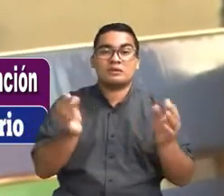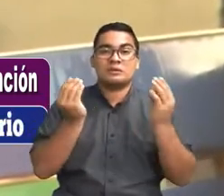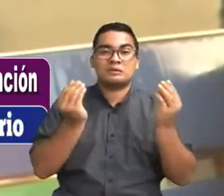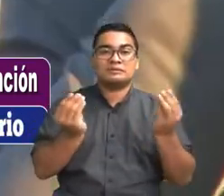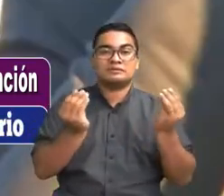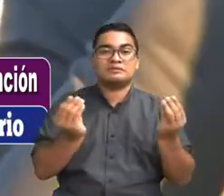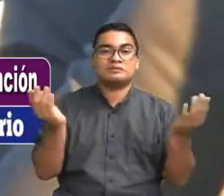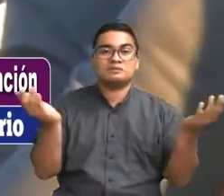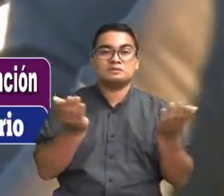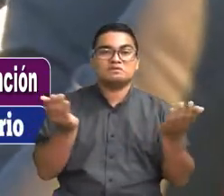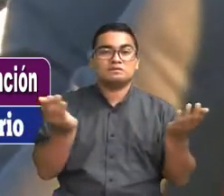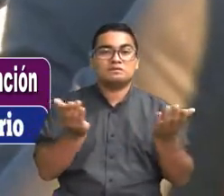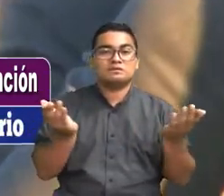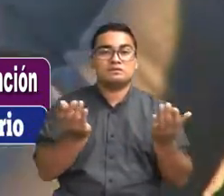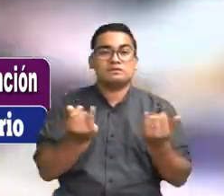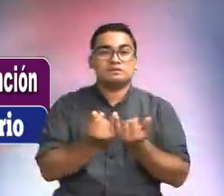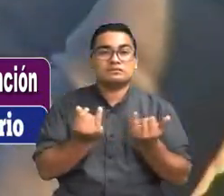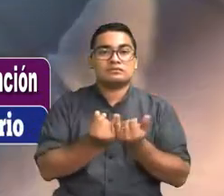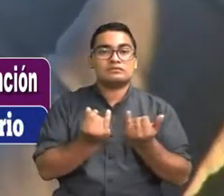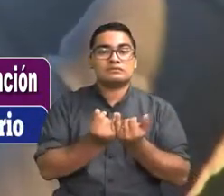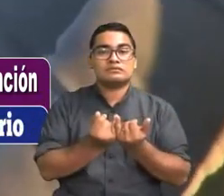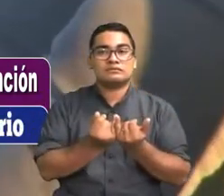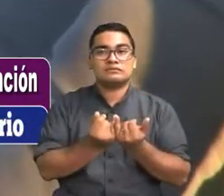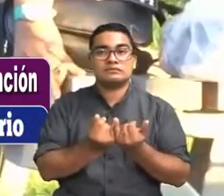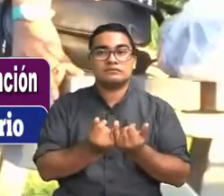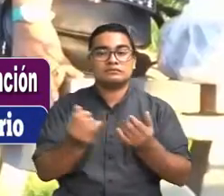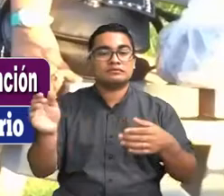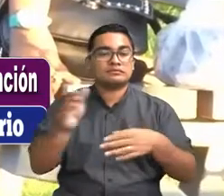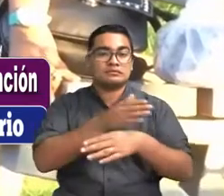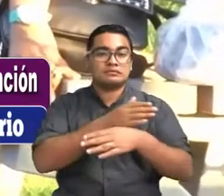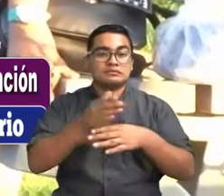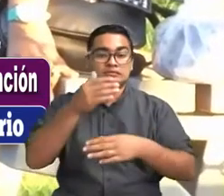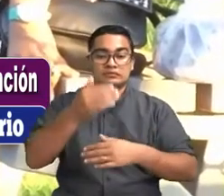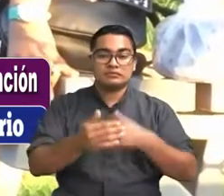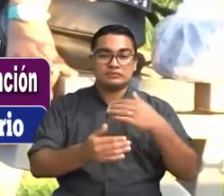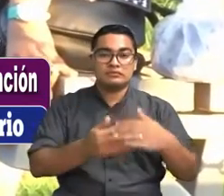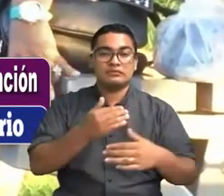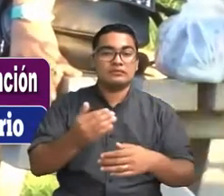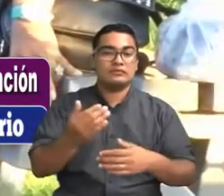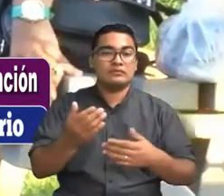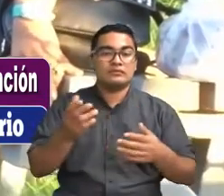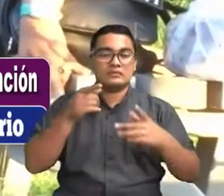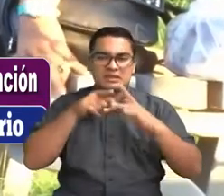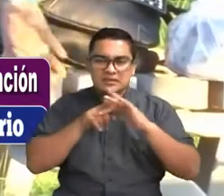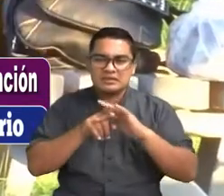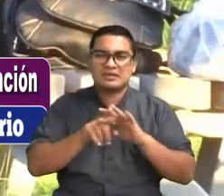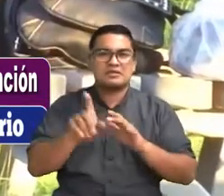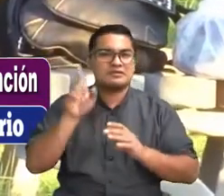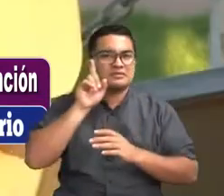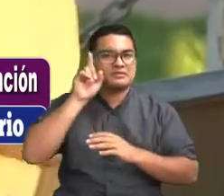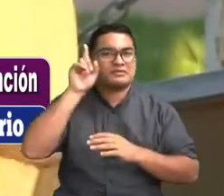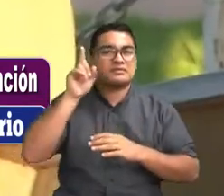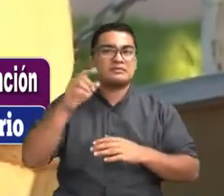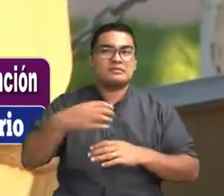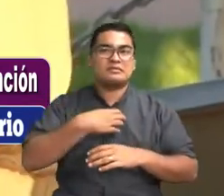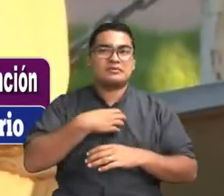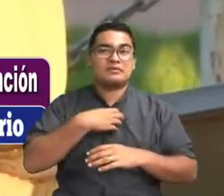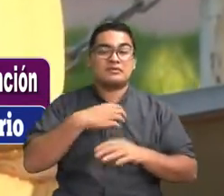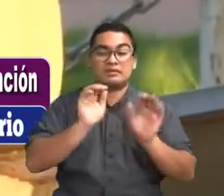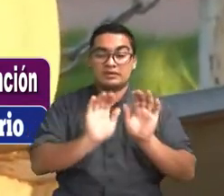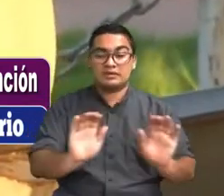en, digamos, todo ese proceso de desarrollo psicológico, cognitivo de la